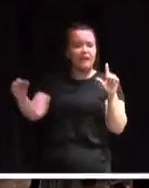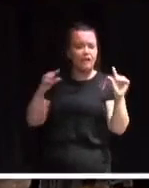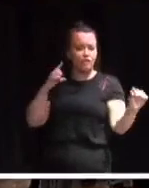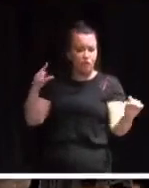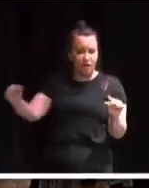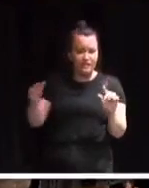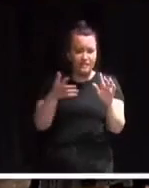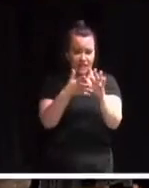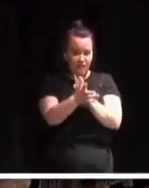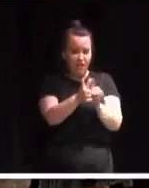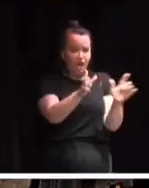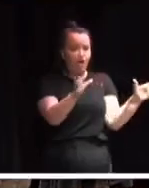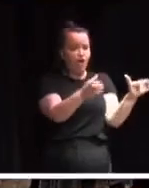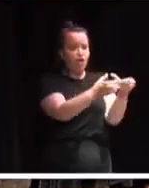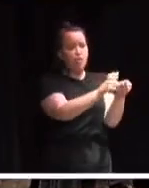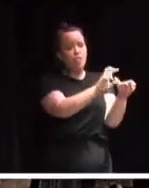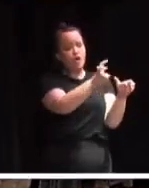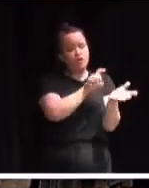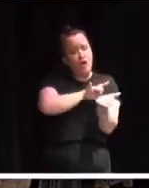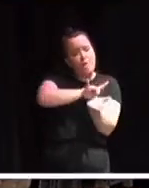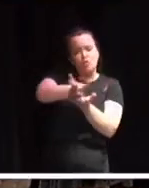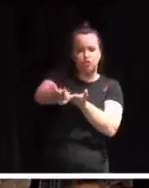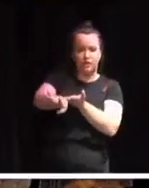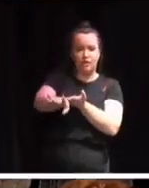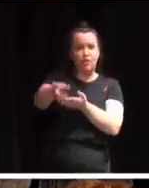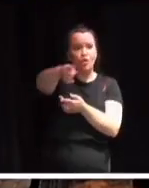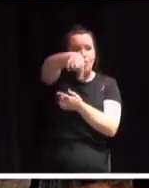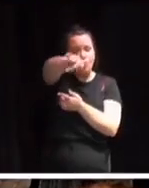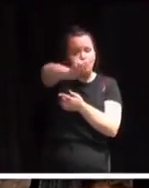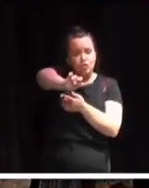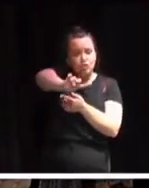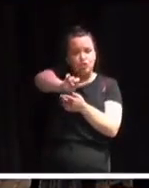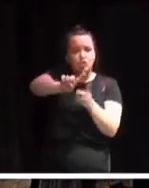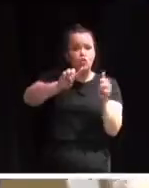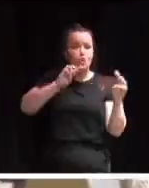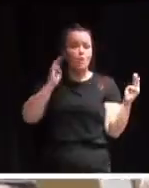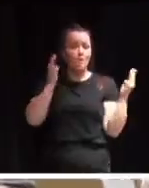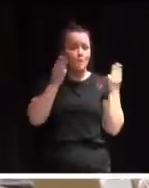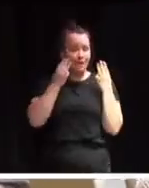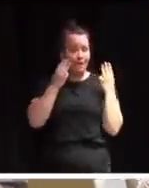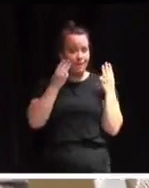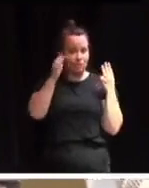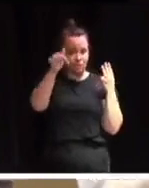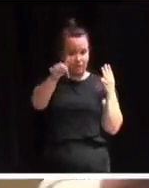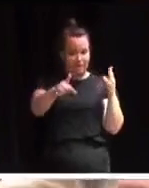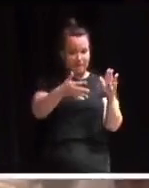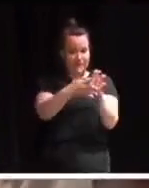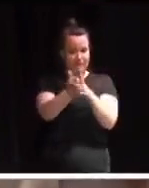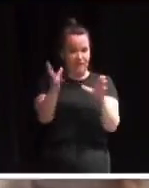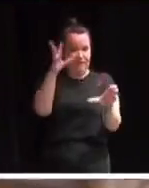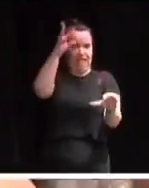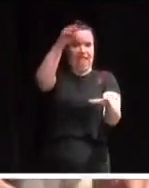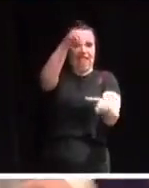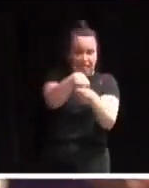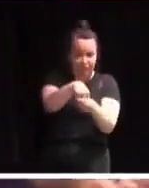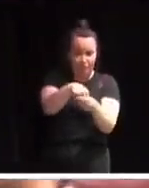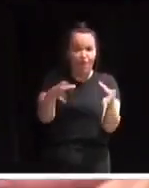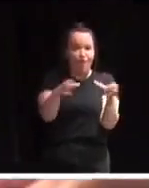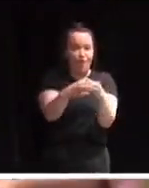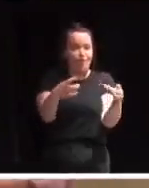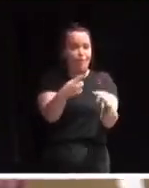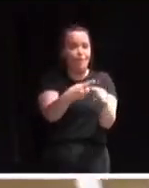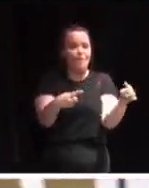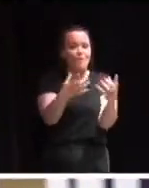y expulsados de sus partidos tenéis un parlamento donde hay overbooking en el grupo mixto donde